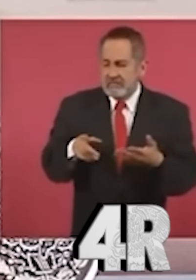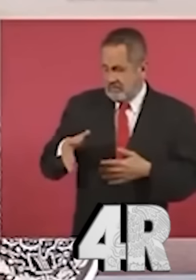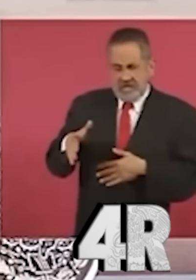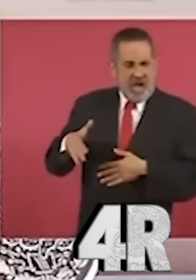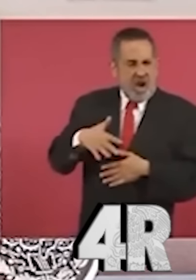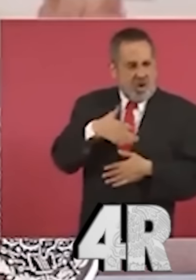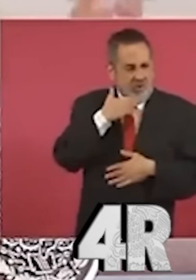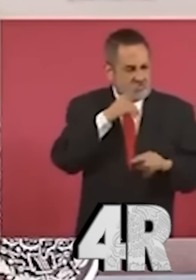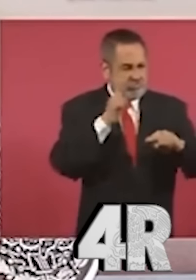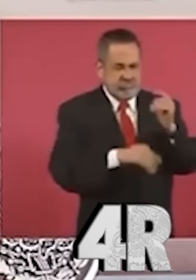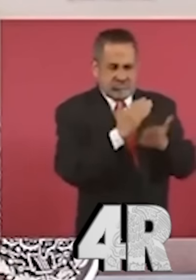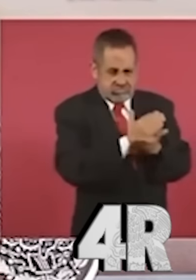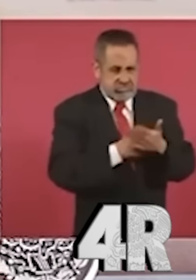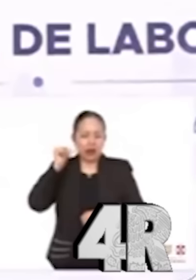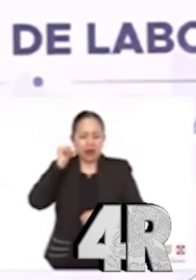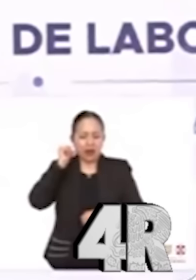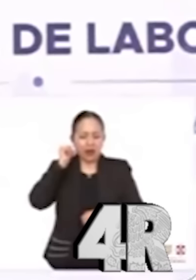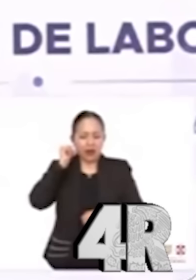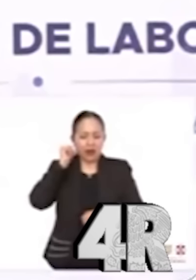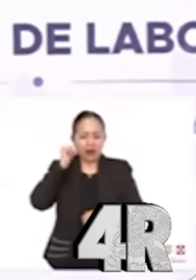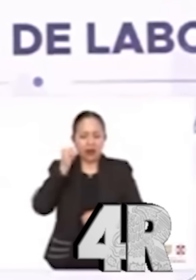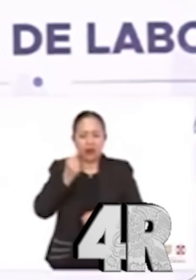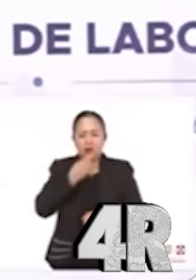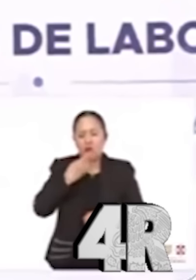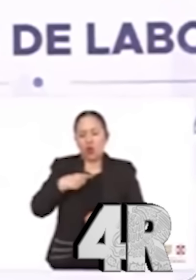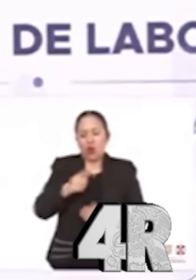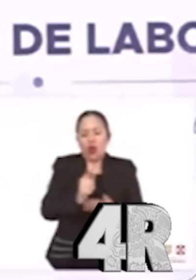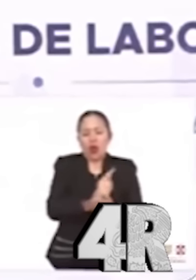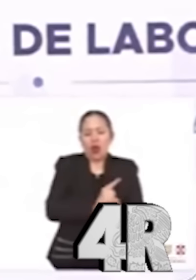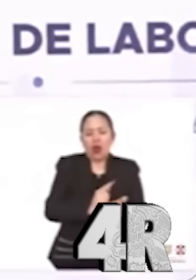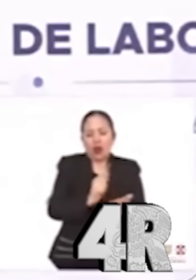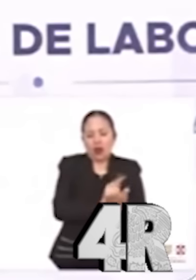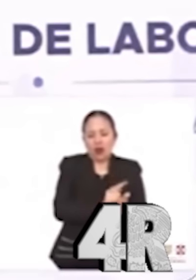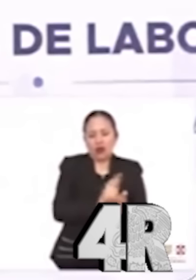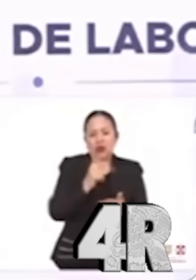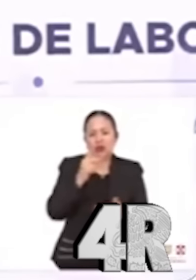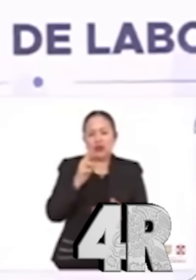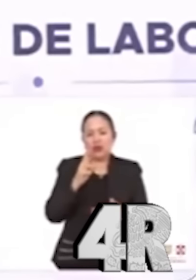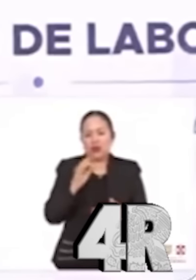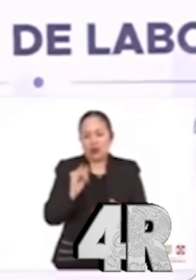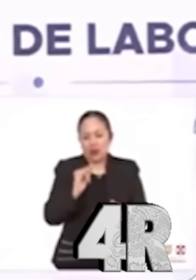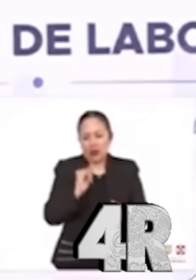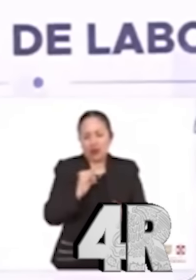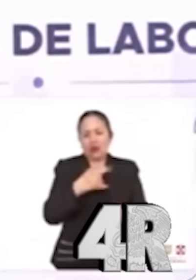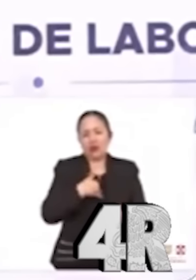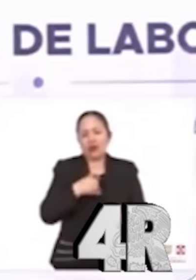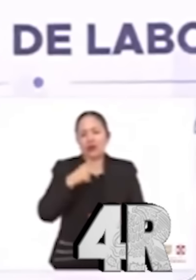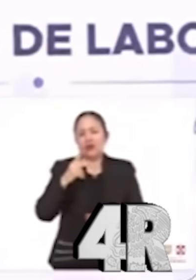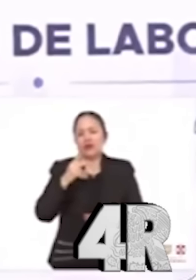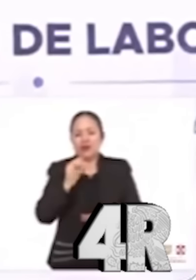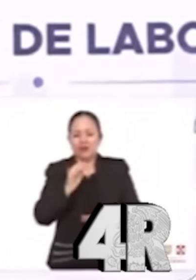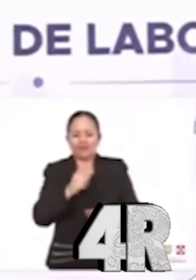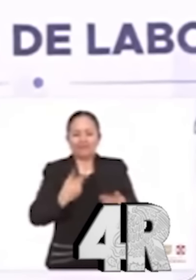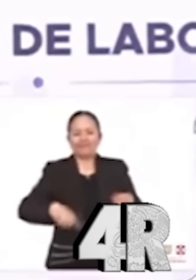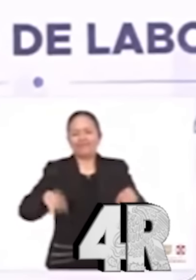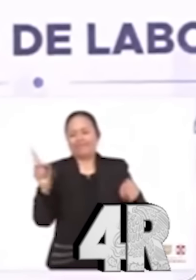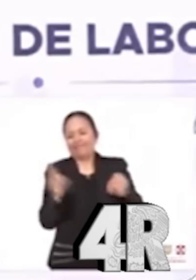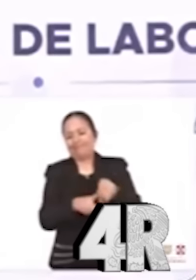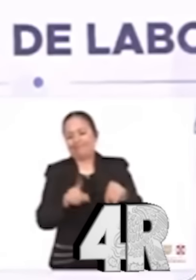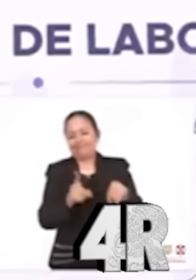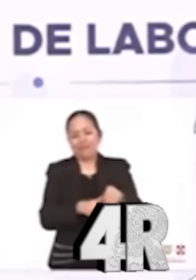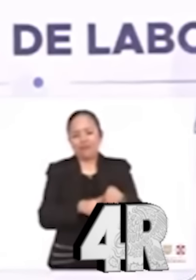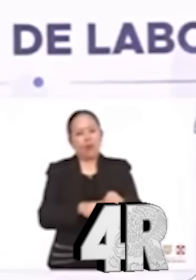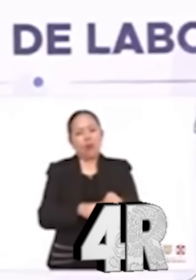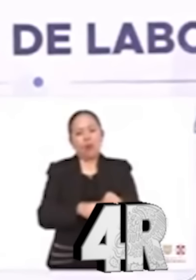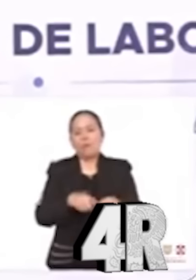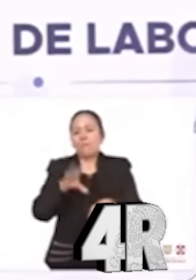lo mientras, ya tenemos sus nombres, ya sabemos quiénes son, ya sabemos dónde viven. Pues sí, vamos a ir detrás de ellos y van a